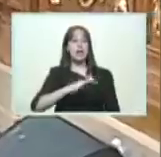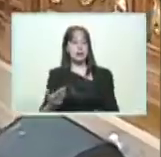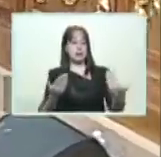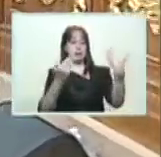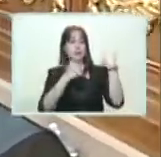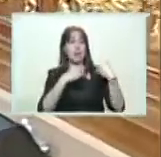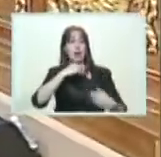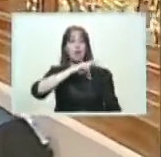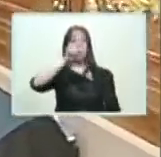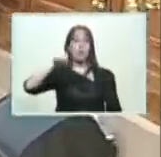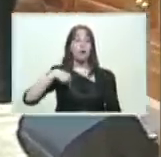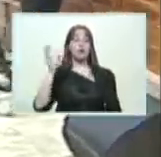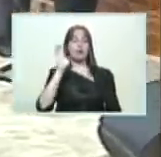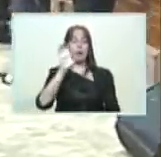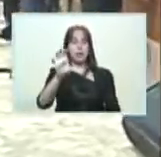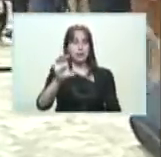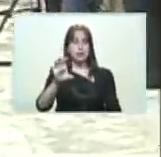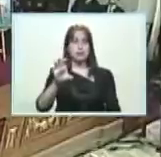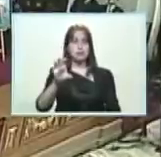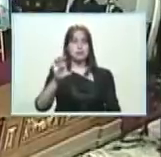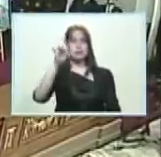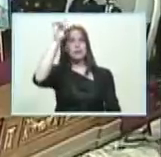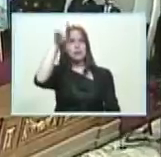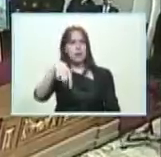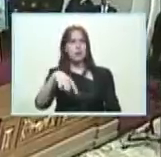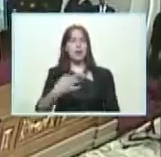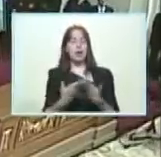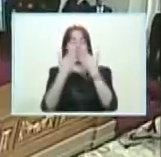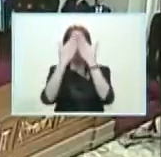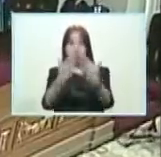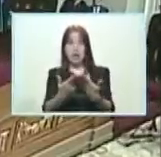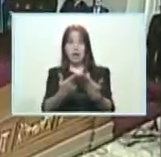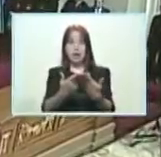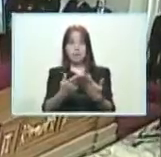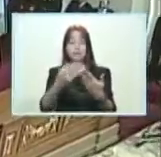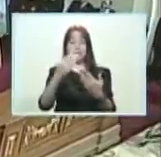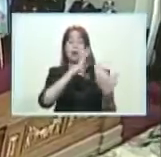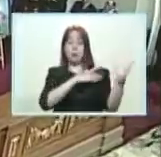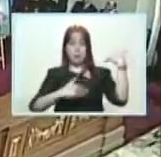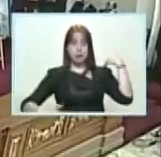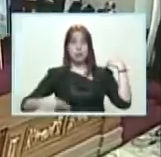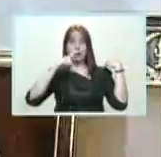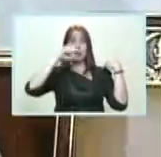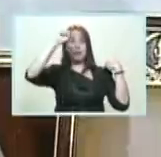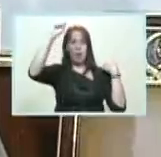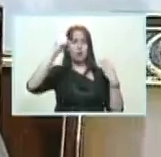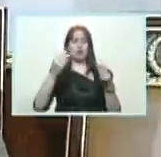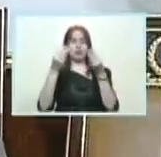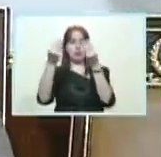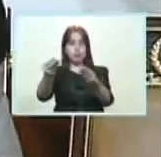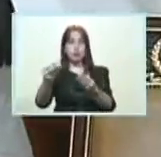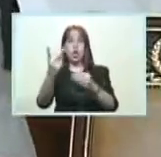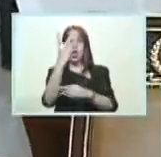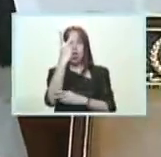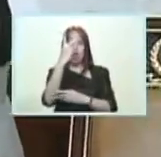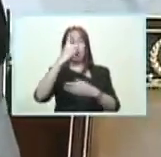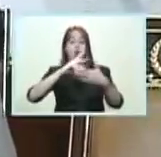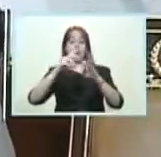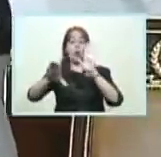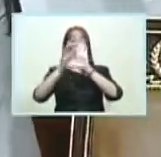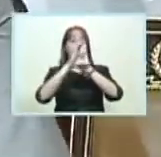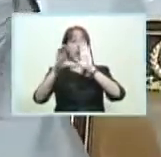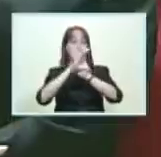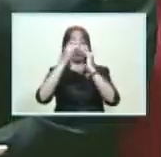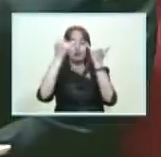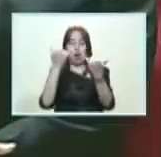nuestro país, además de la entrega por parte del jefe del Estado venezolano de la Constitución